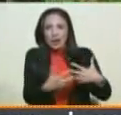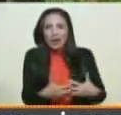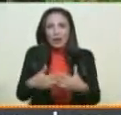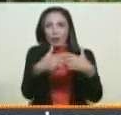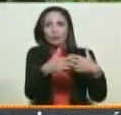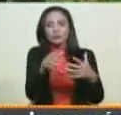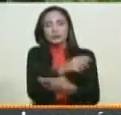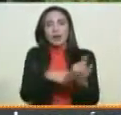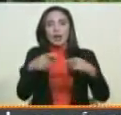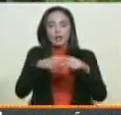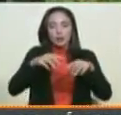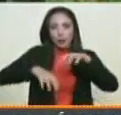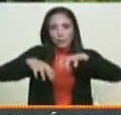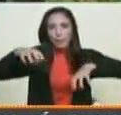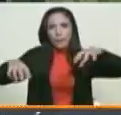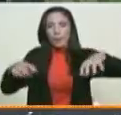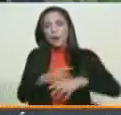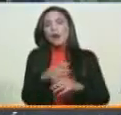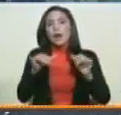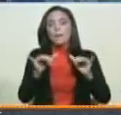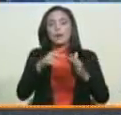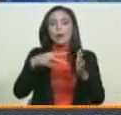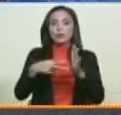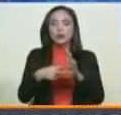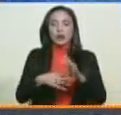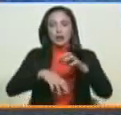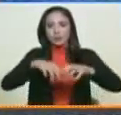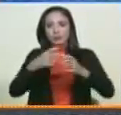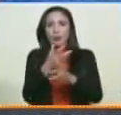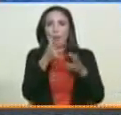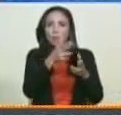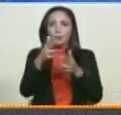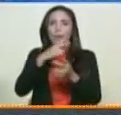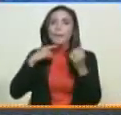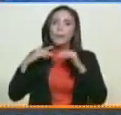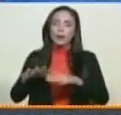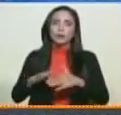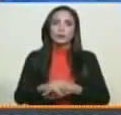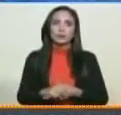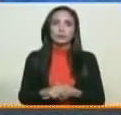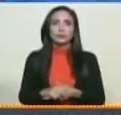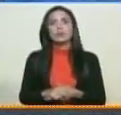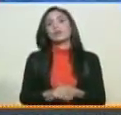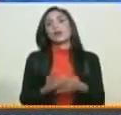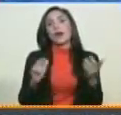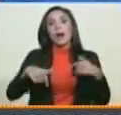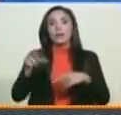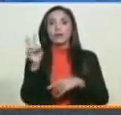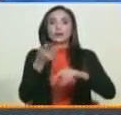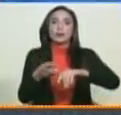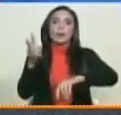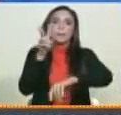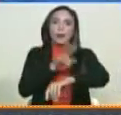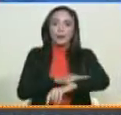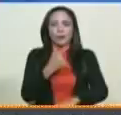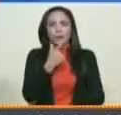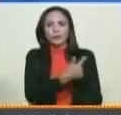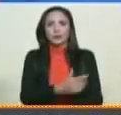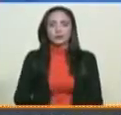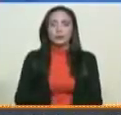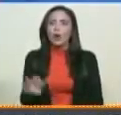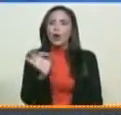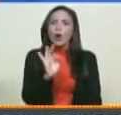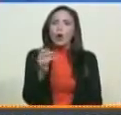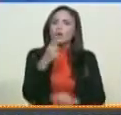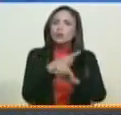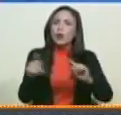desintegrar territorialmente este país. Tiene muchas más menciones que Yemen, por ejemplo,